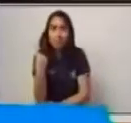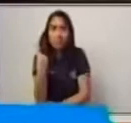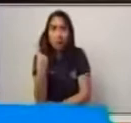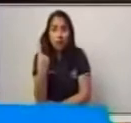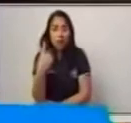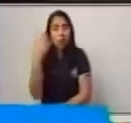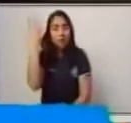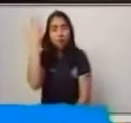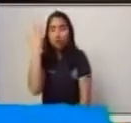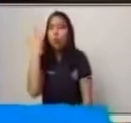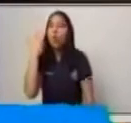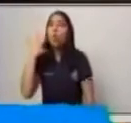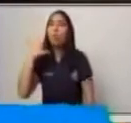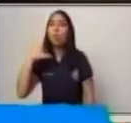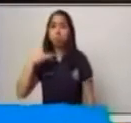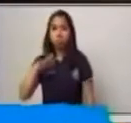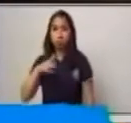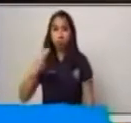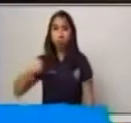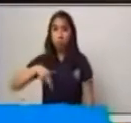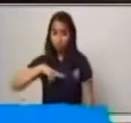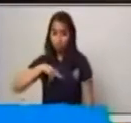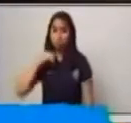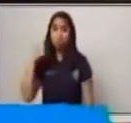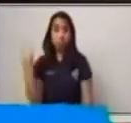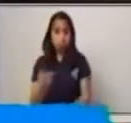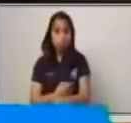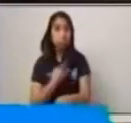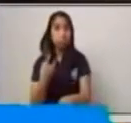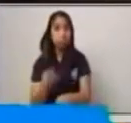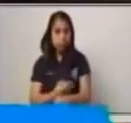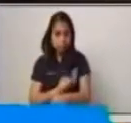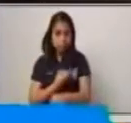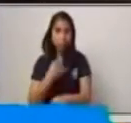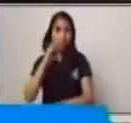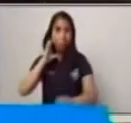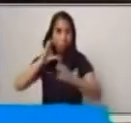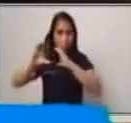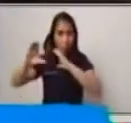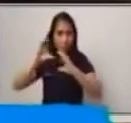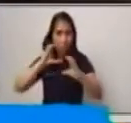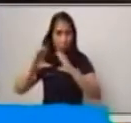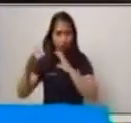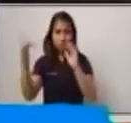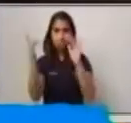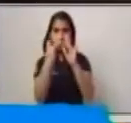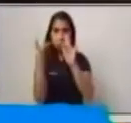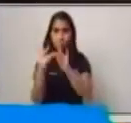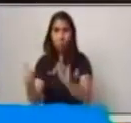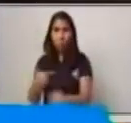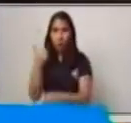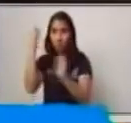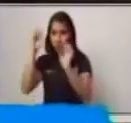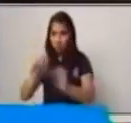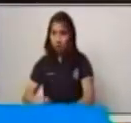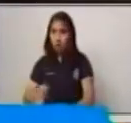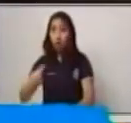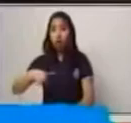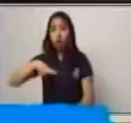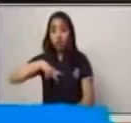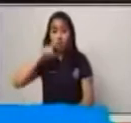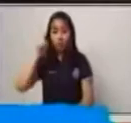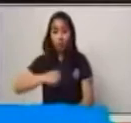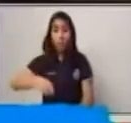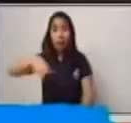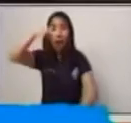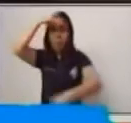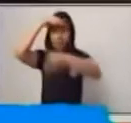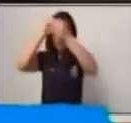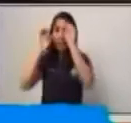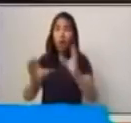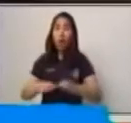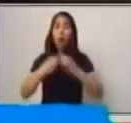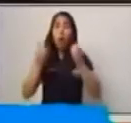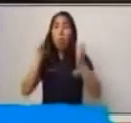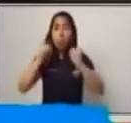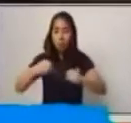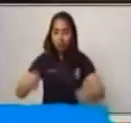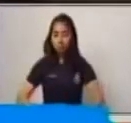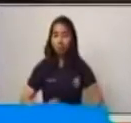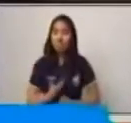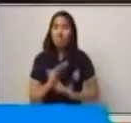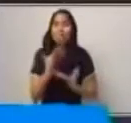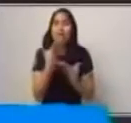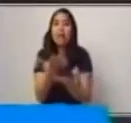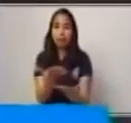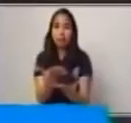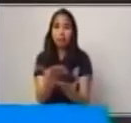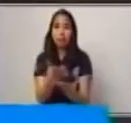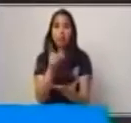diario vivir. Y tenemos que entender cómo transmitir el mensaje, ya que tiene que haber claridad al